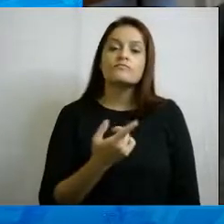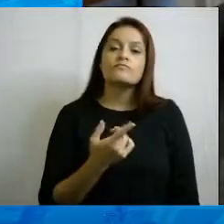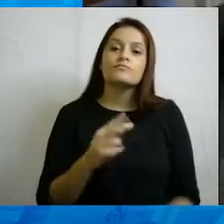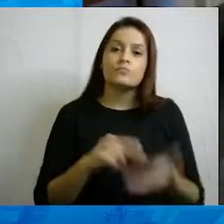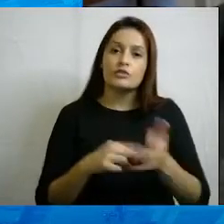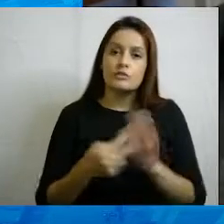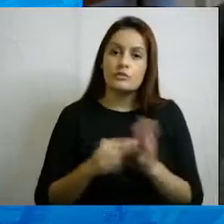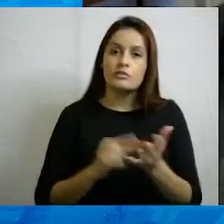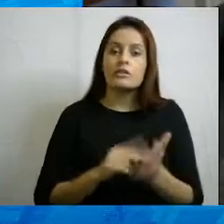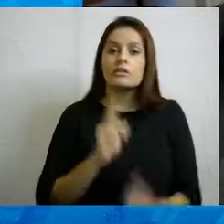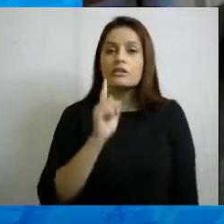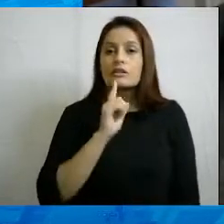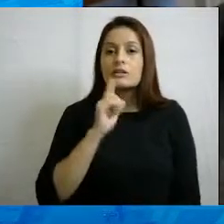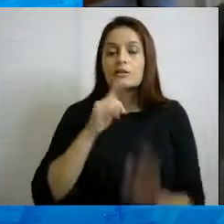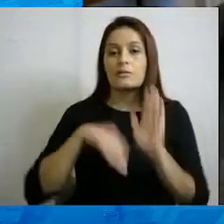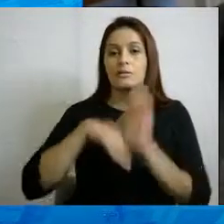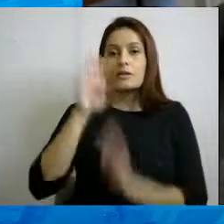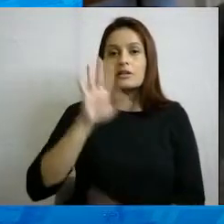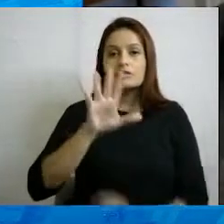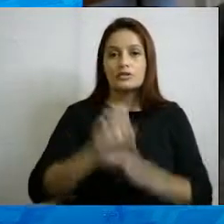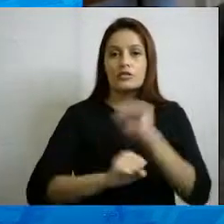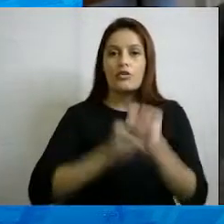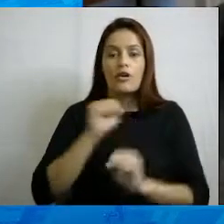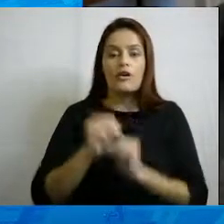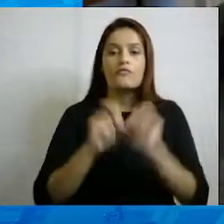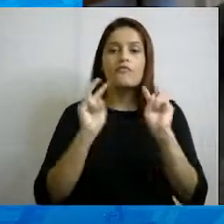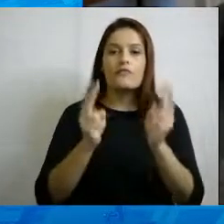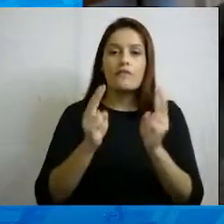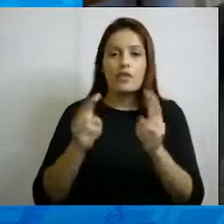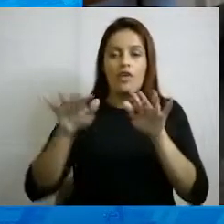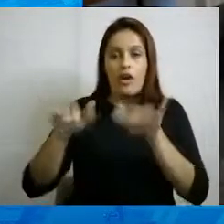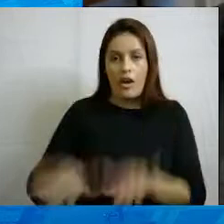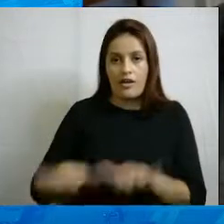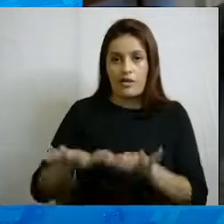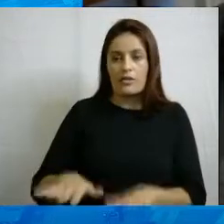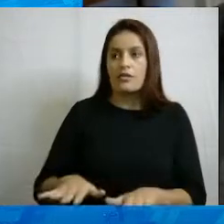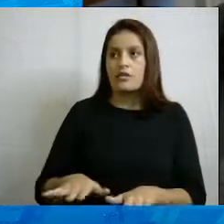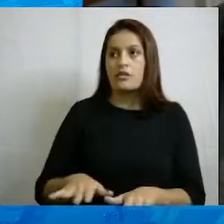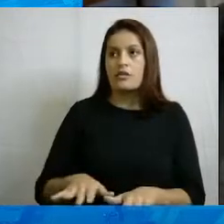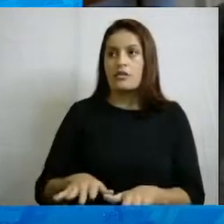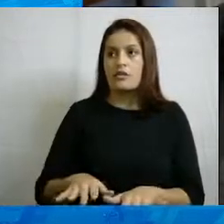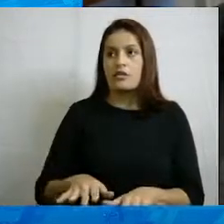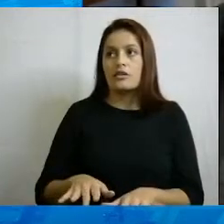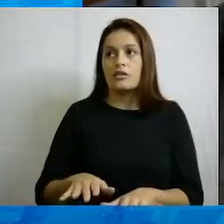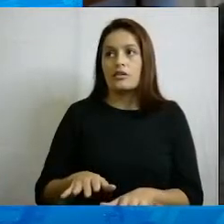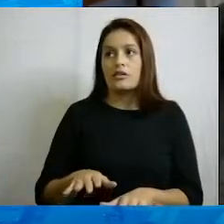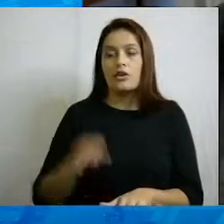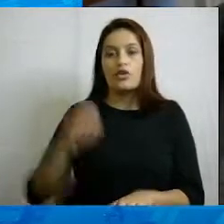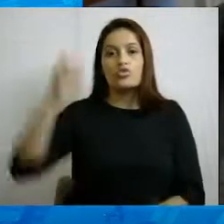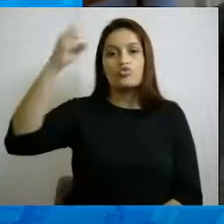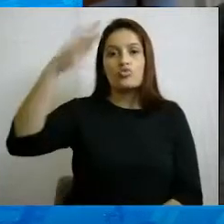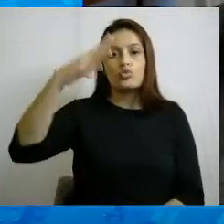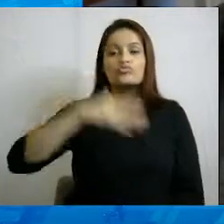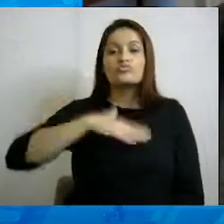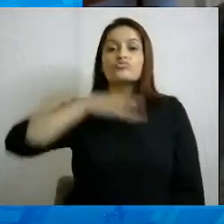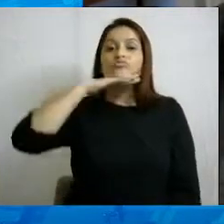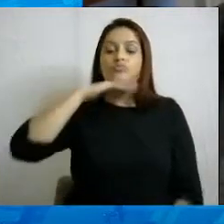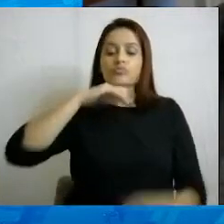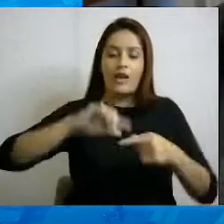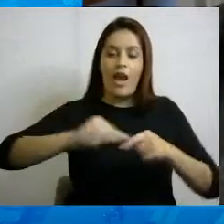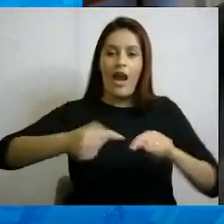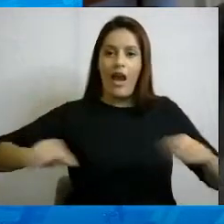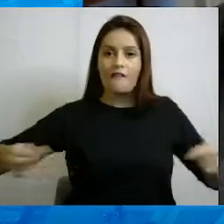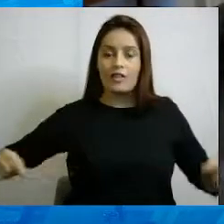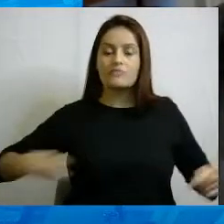vecinos que llevamos más de 5 años viviendo ahí, en que nos colapsa el sistema, la luz, los cables,